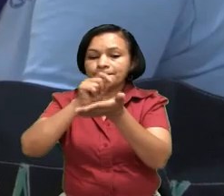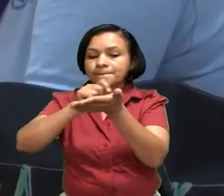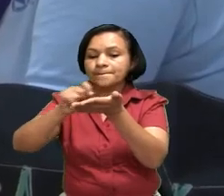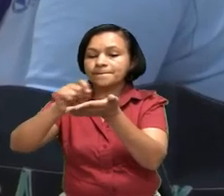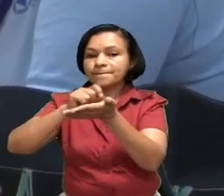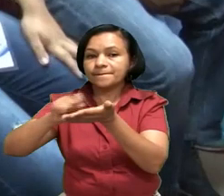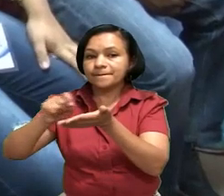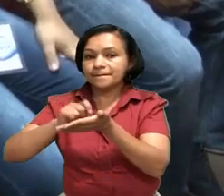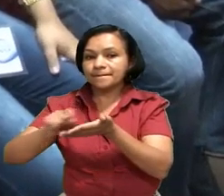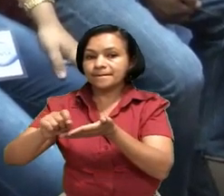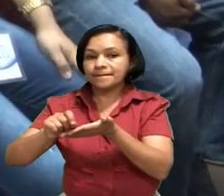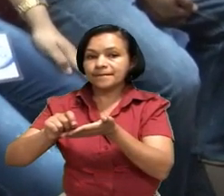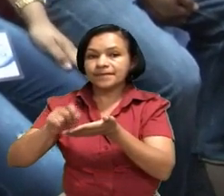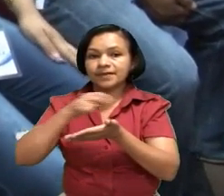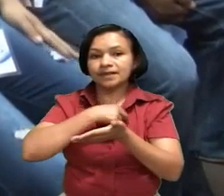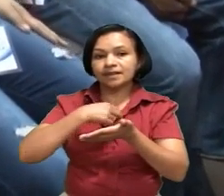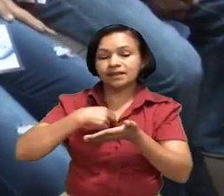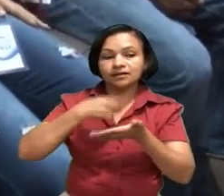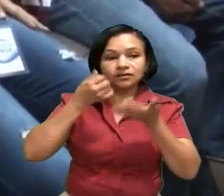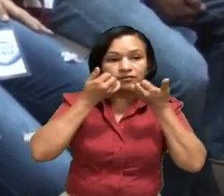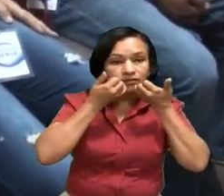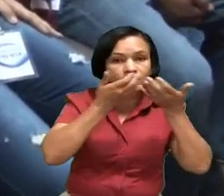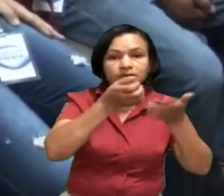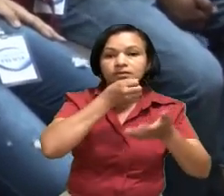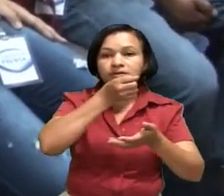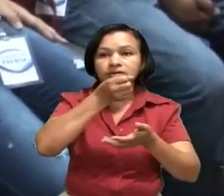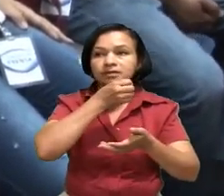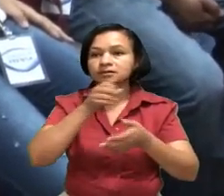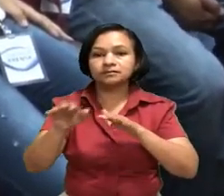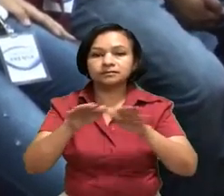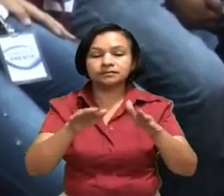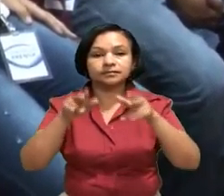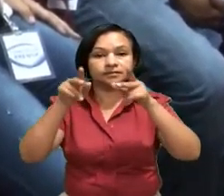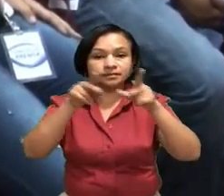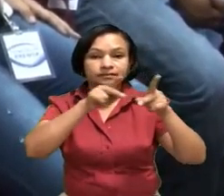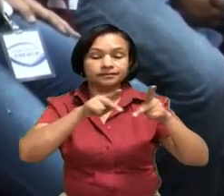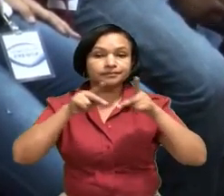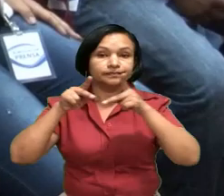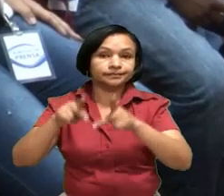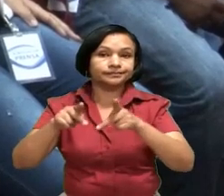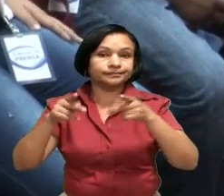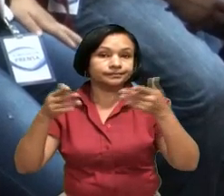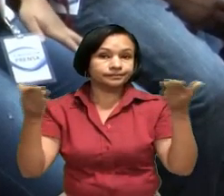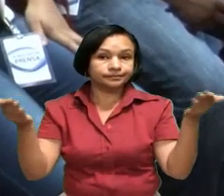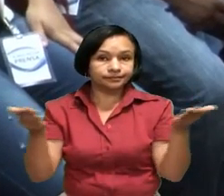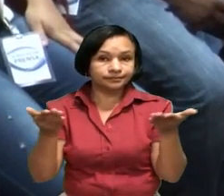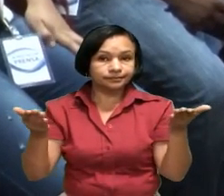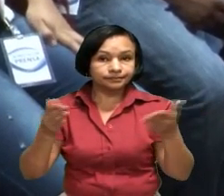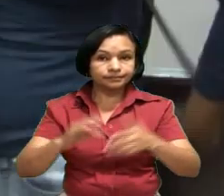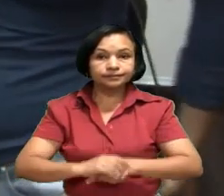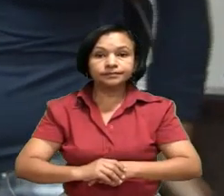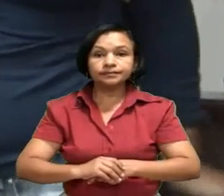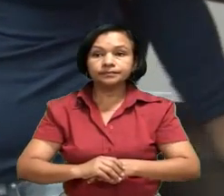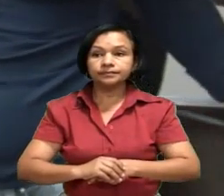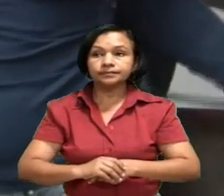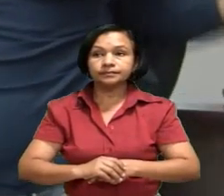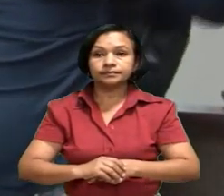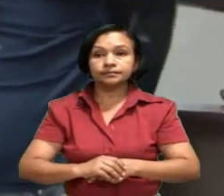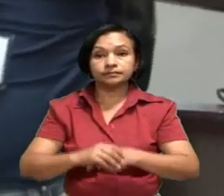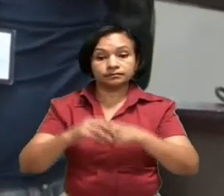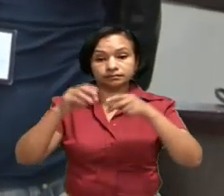en generadores de noticias el editorial es una es un